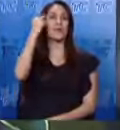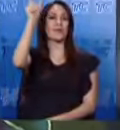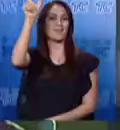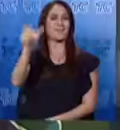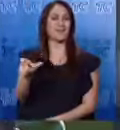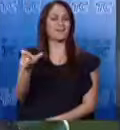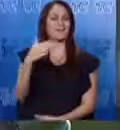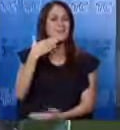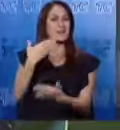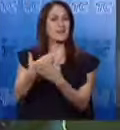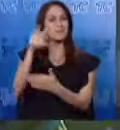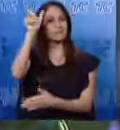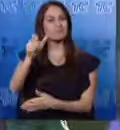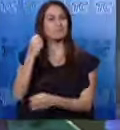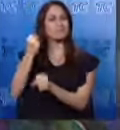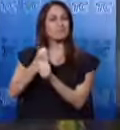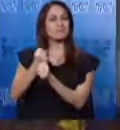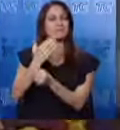Correa Delgado.